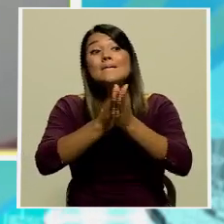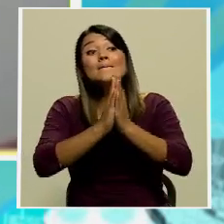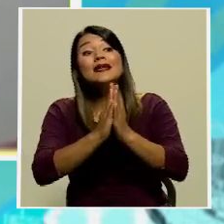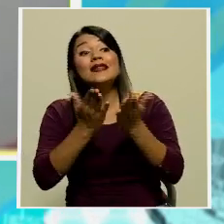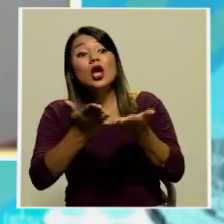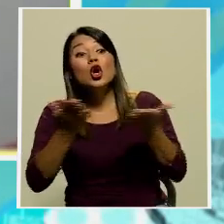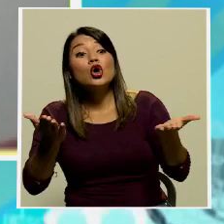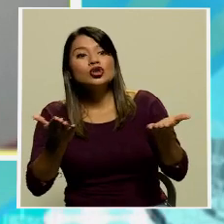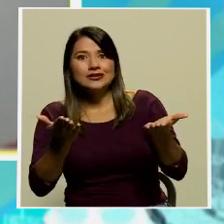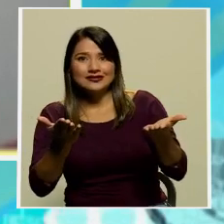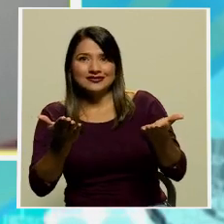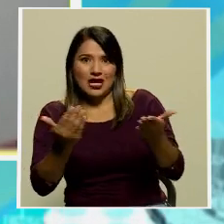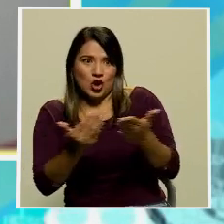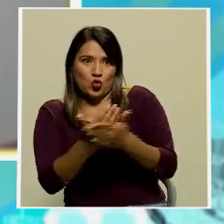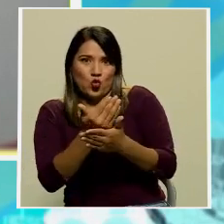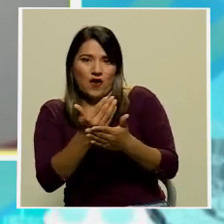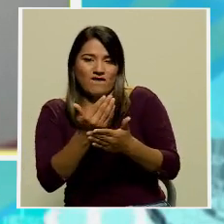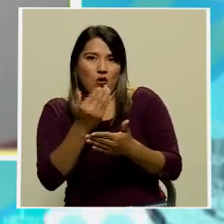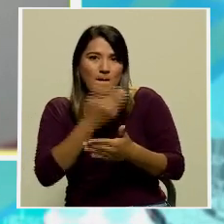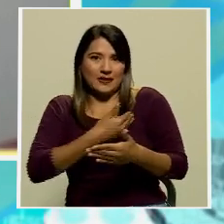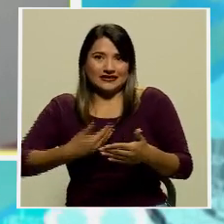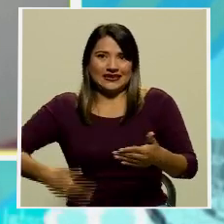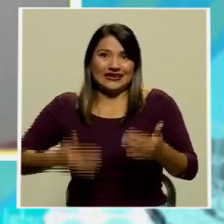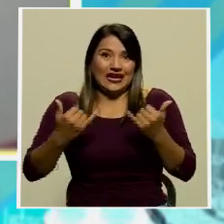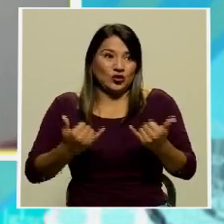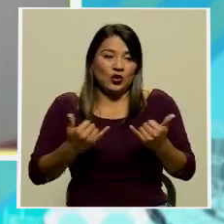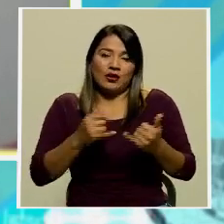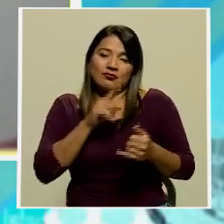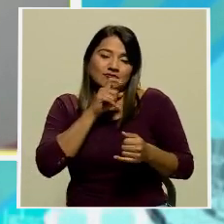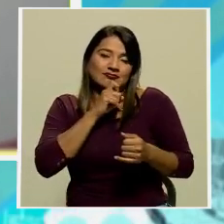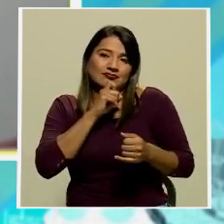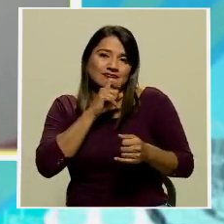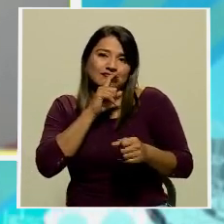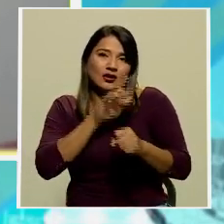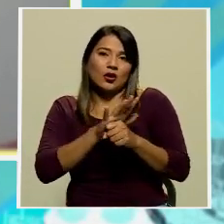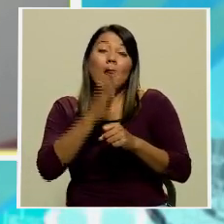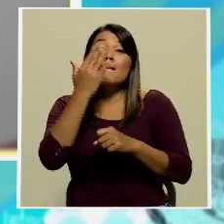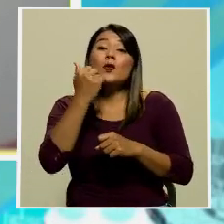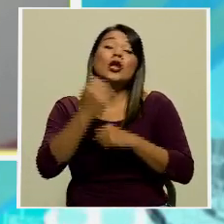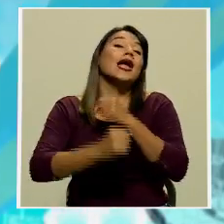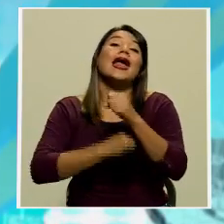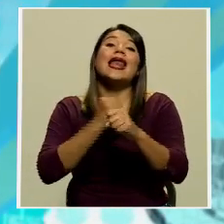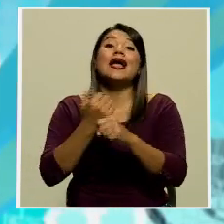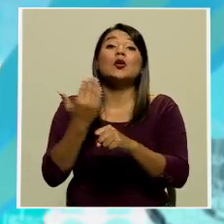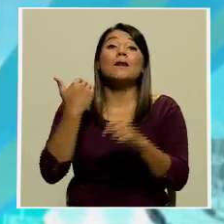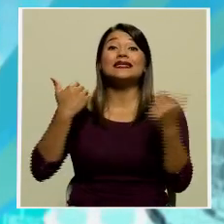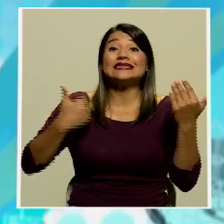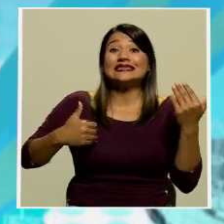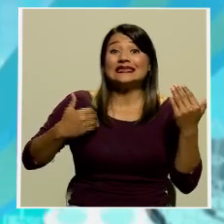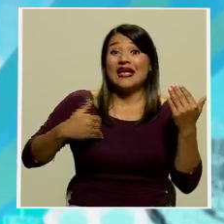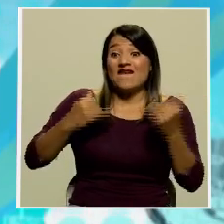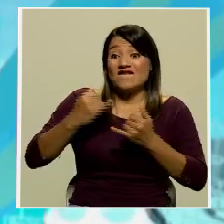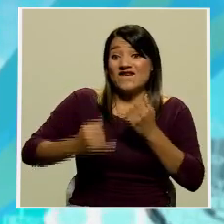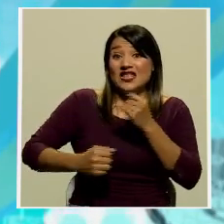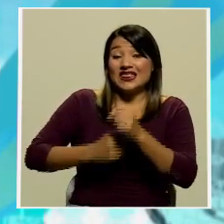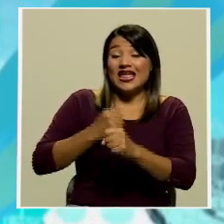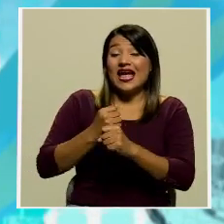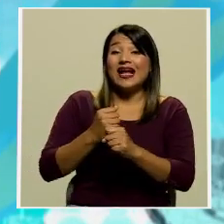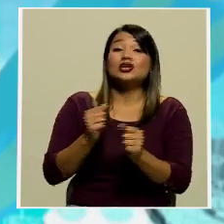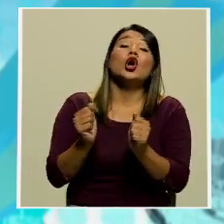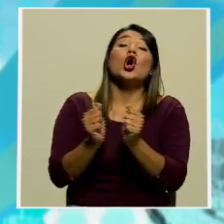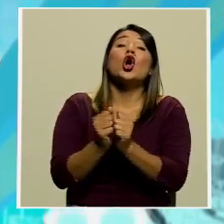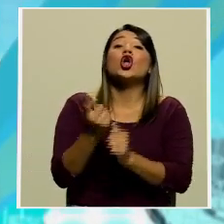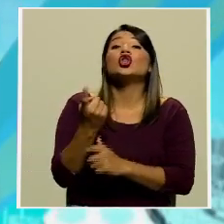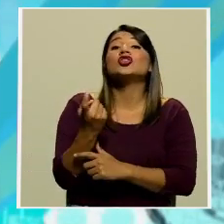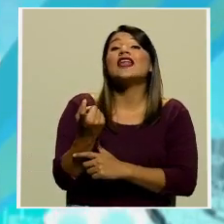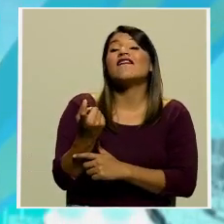gobierno que son difíciles de cumplir porque el año pasado Argentina terminó con un déficit fiscal del